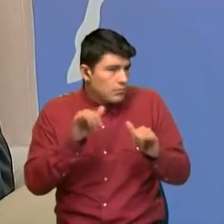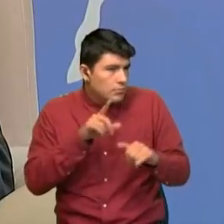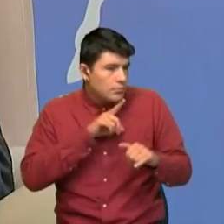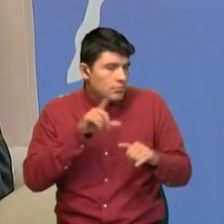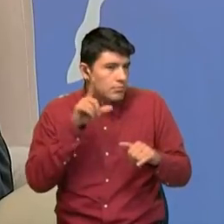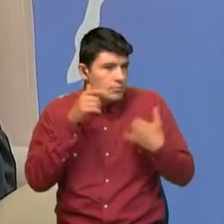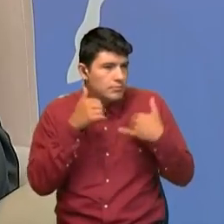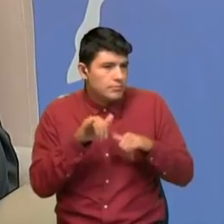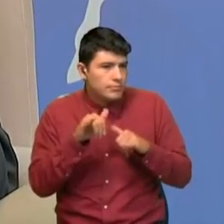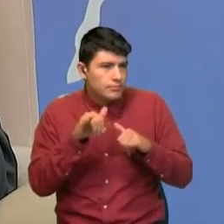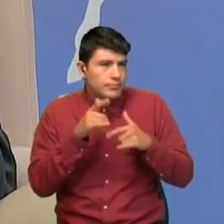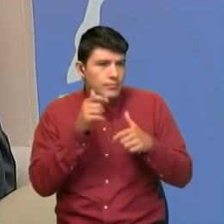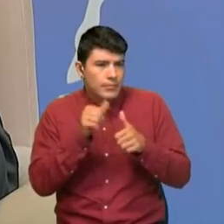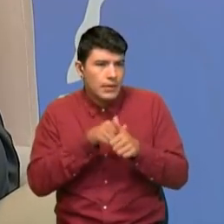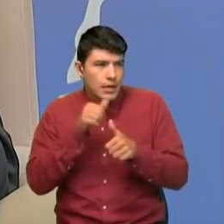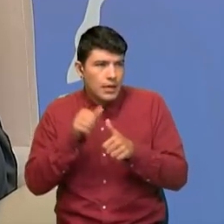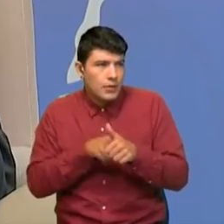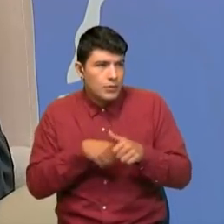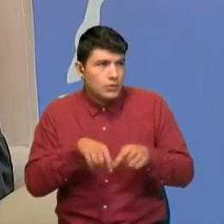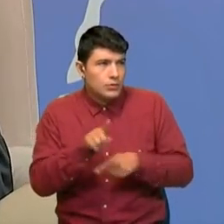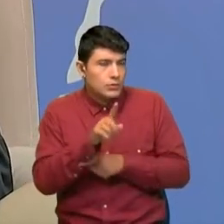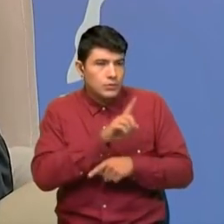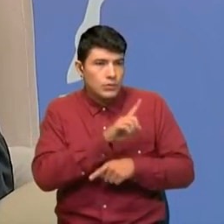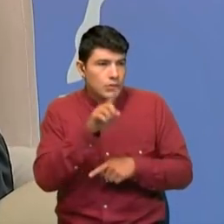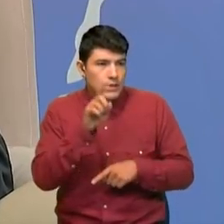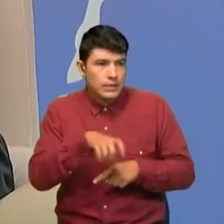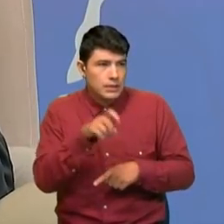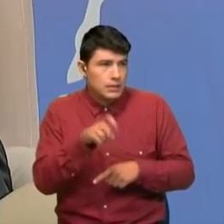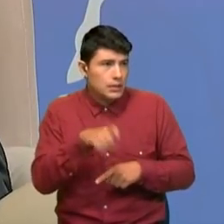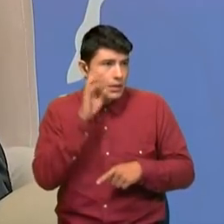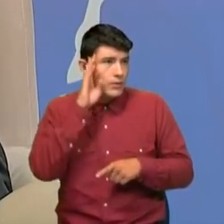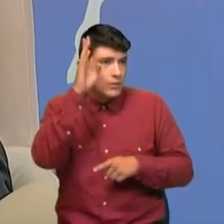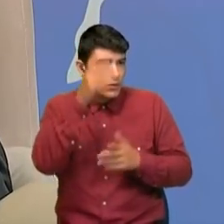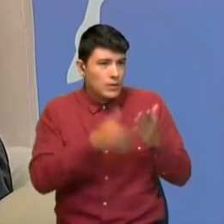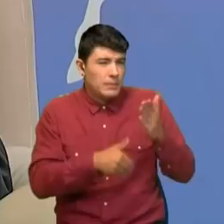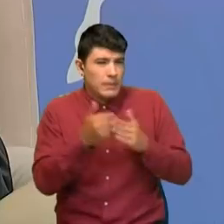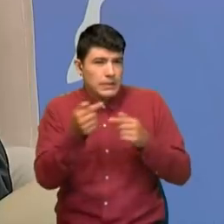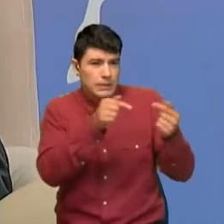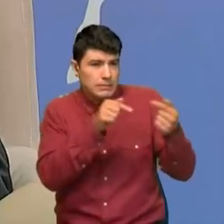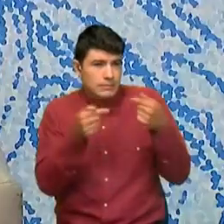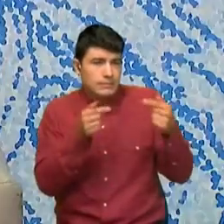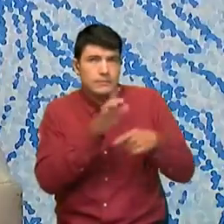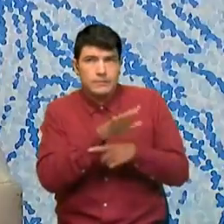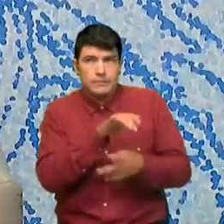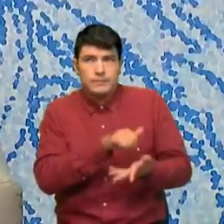encabezados en cada uno de los cónyuges y no había necesidad futuro pues de entrar en estas disputas como tal.